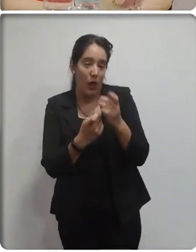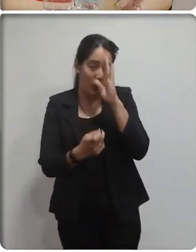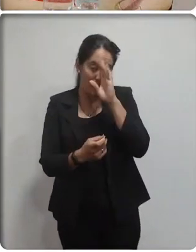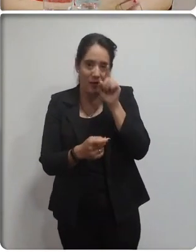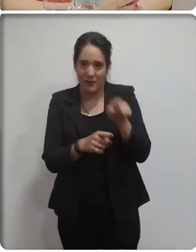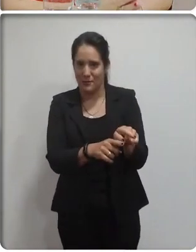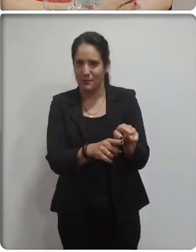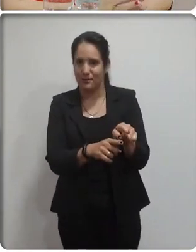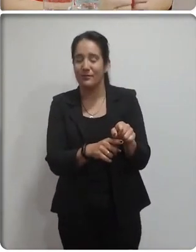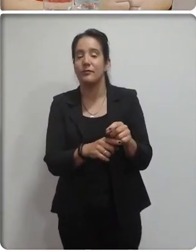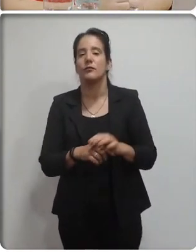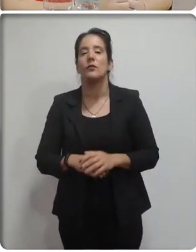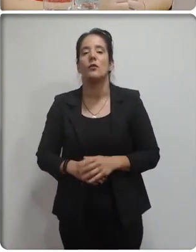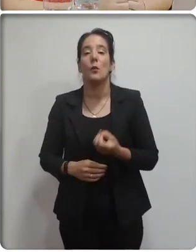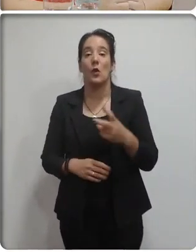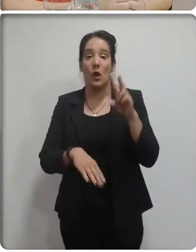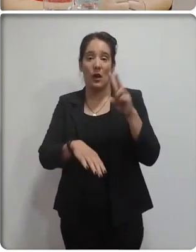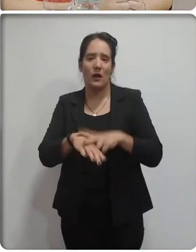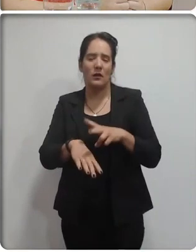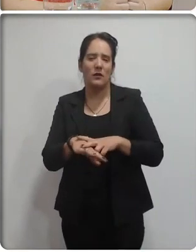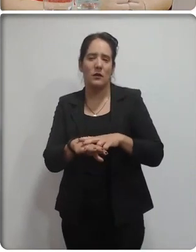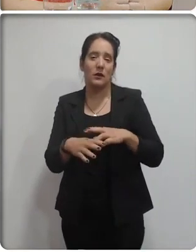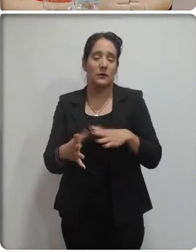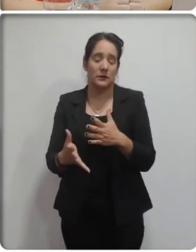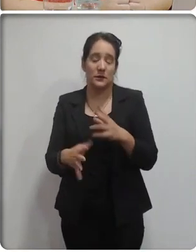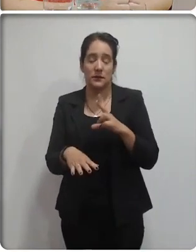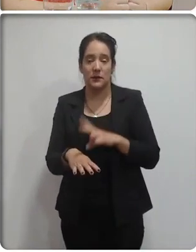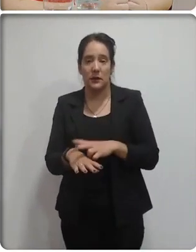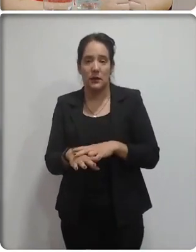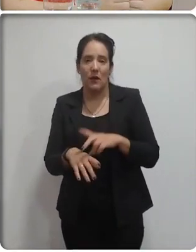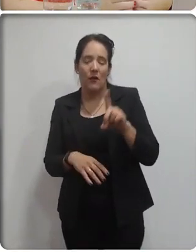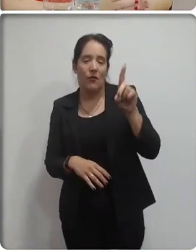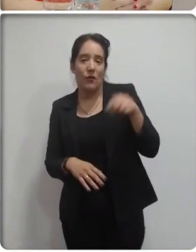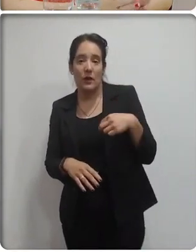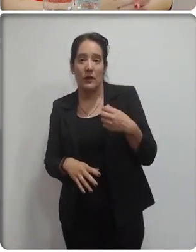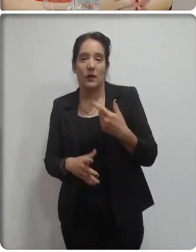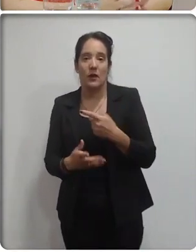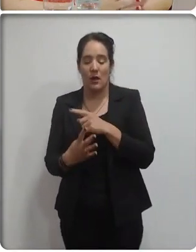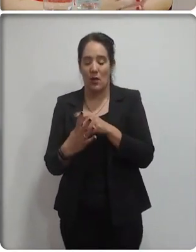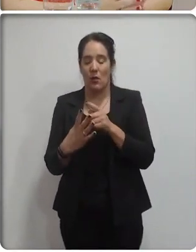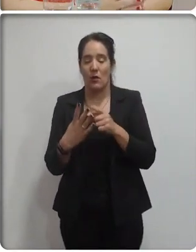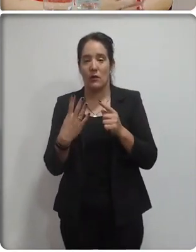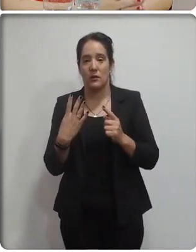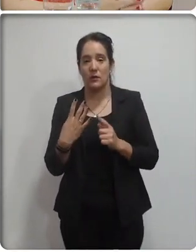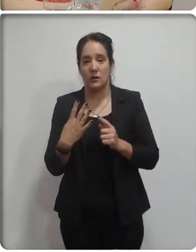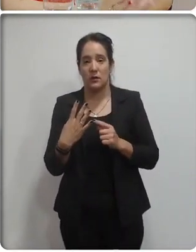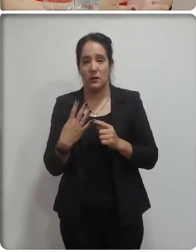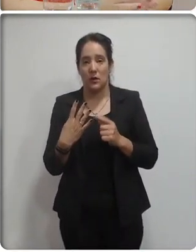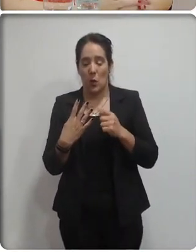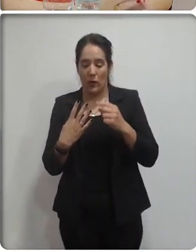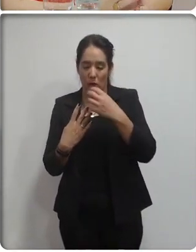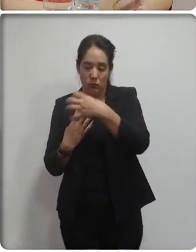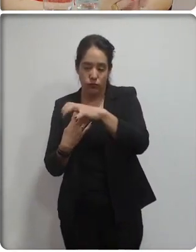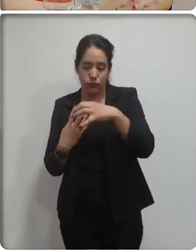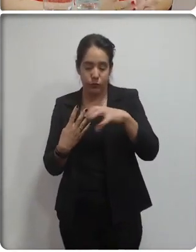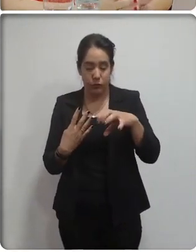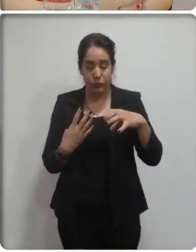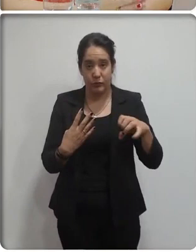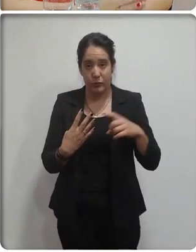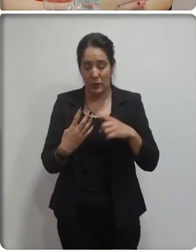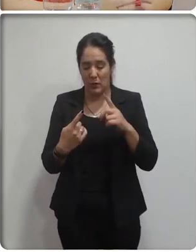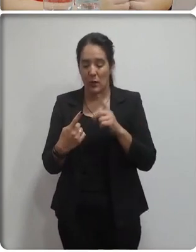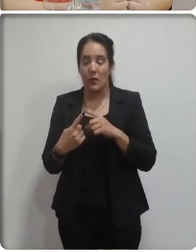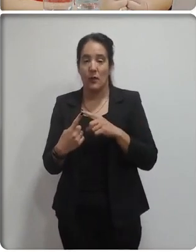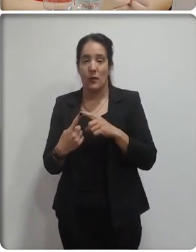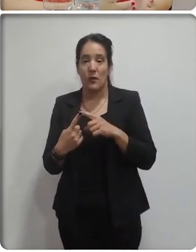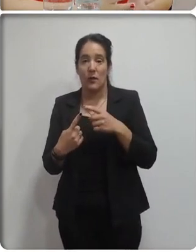Las recomendaciones. Las recomendaciones de alguna manera vienen en cuatro grupos, en 4 pilares. Uno